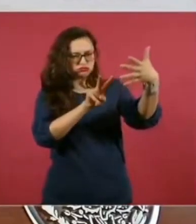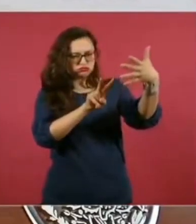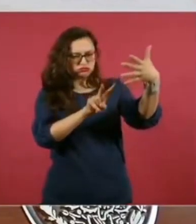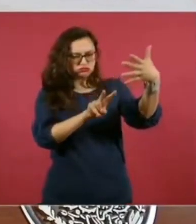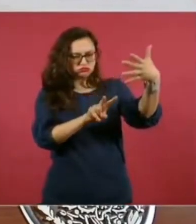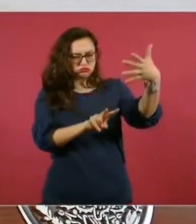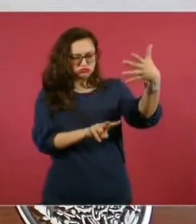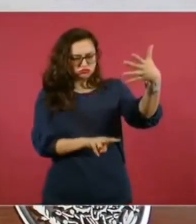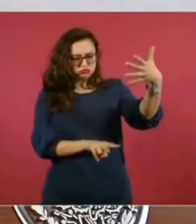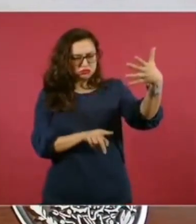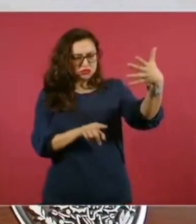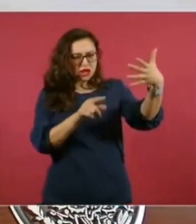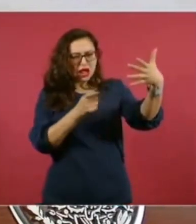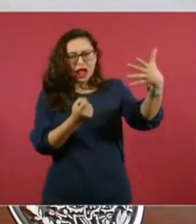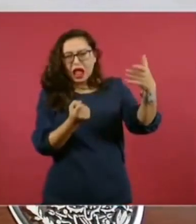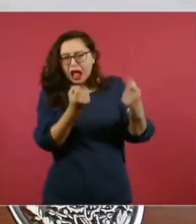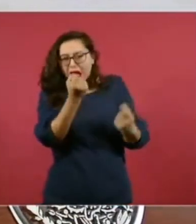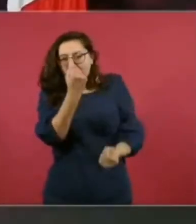conocen